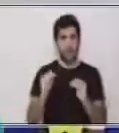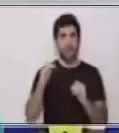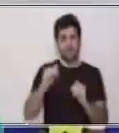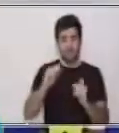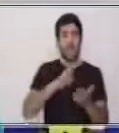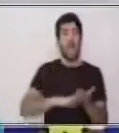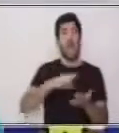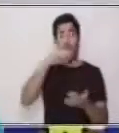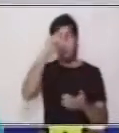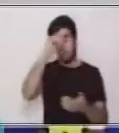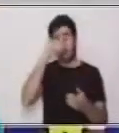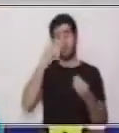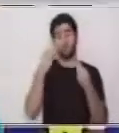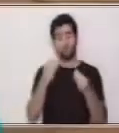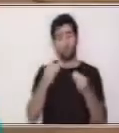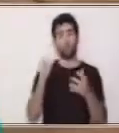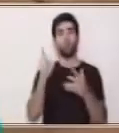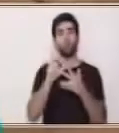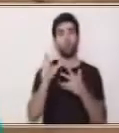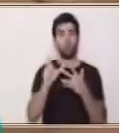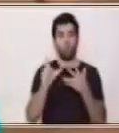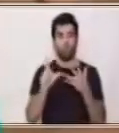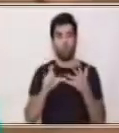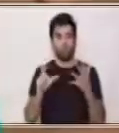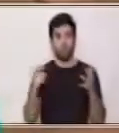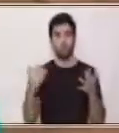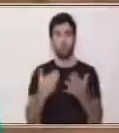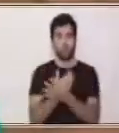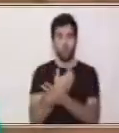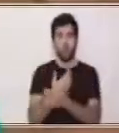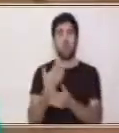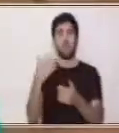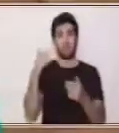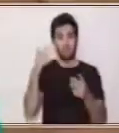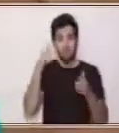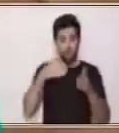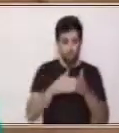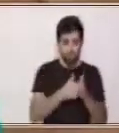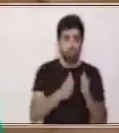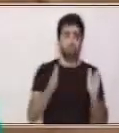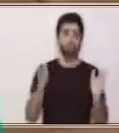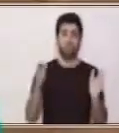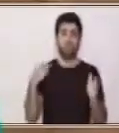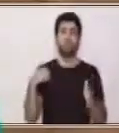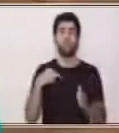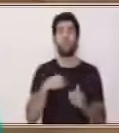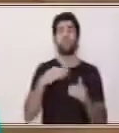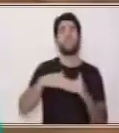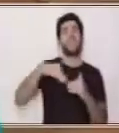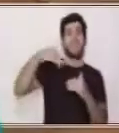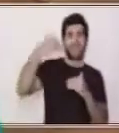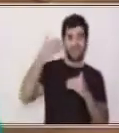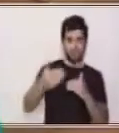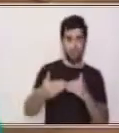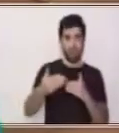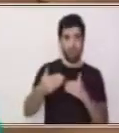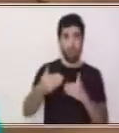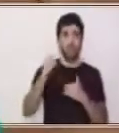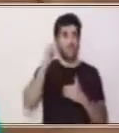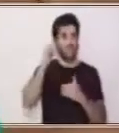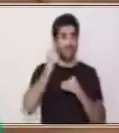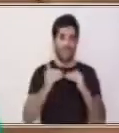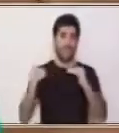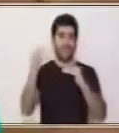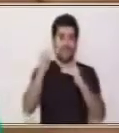se aprenden nuevos temas y los tenemos que ampliar para que luego los grados posteriores se nos hagan un